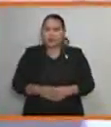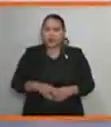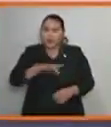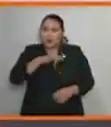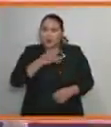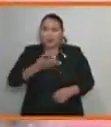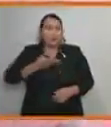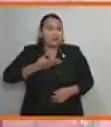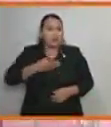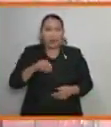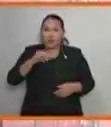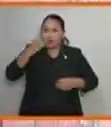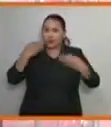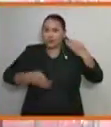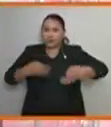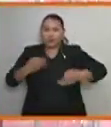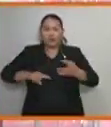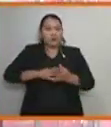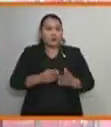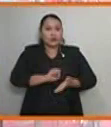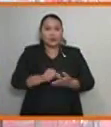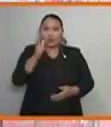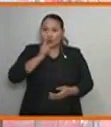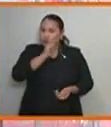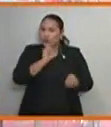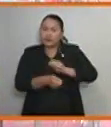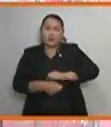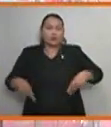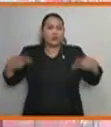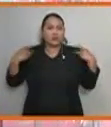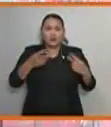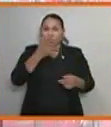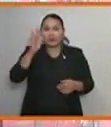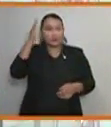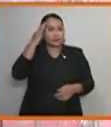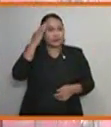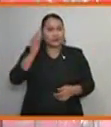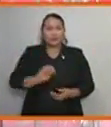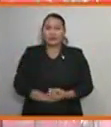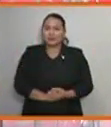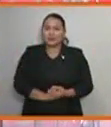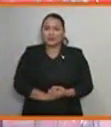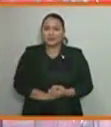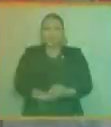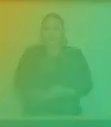un feliz inicio de semana y recuerden que el loto te cambia la vida y tu suerte lo sabe.